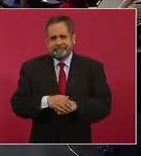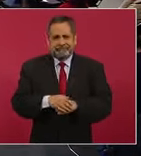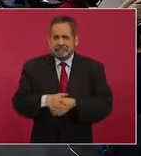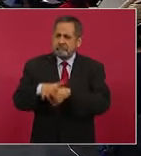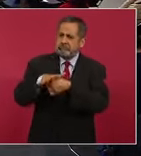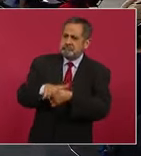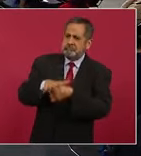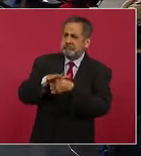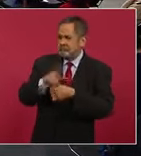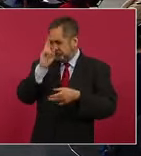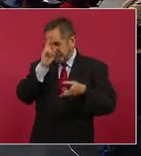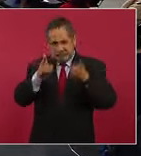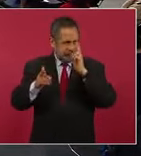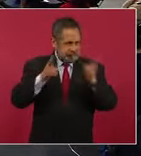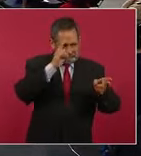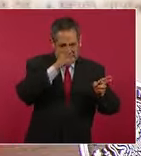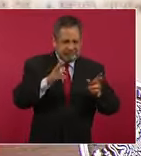a nadie.